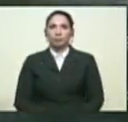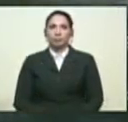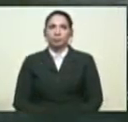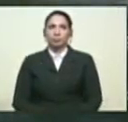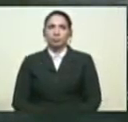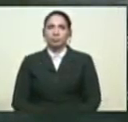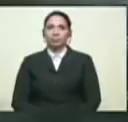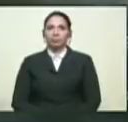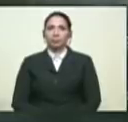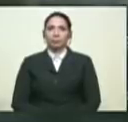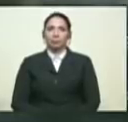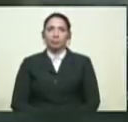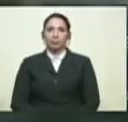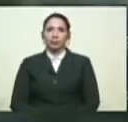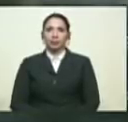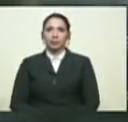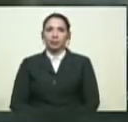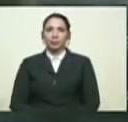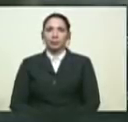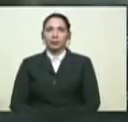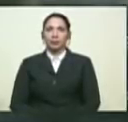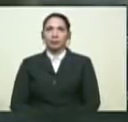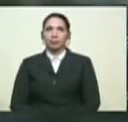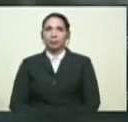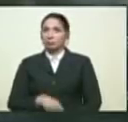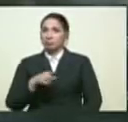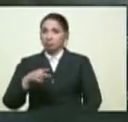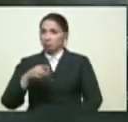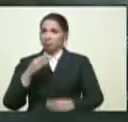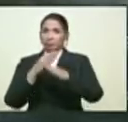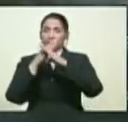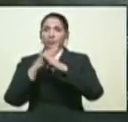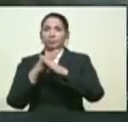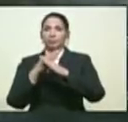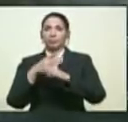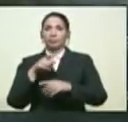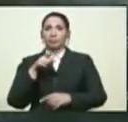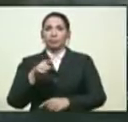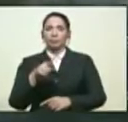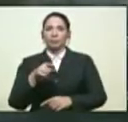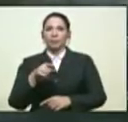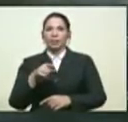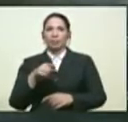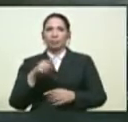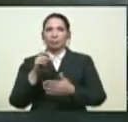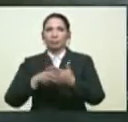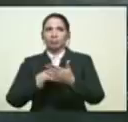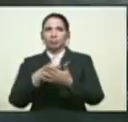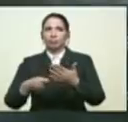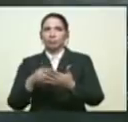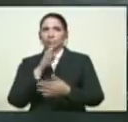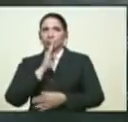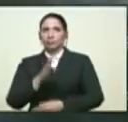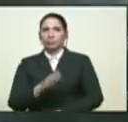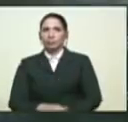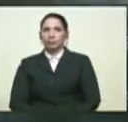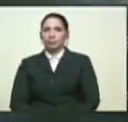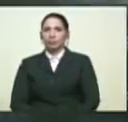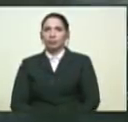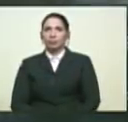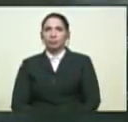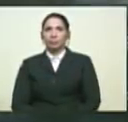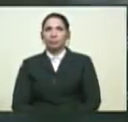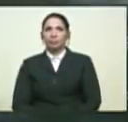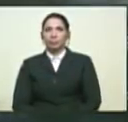Pero ni con eso nos van a detener. Si nos anulan cuentas bancarias, ¿no? Buscaremos